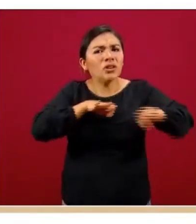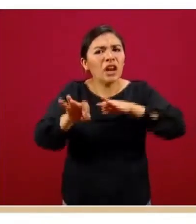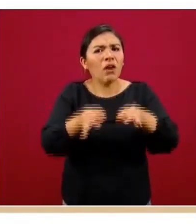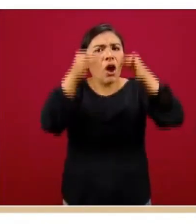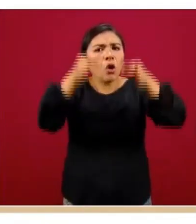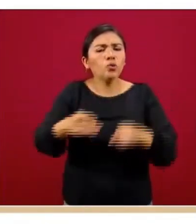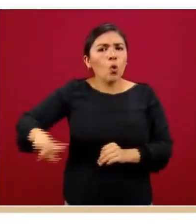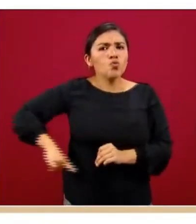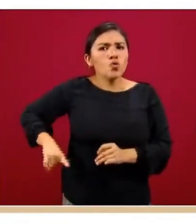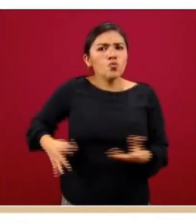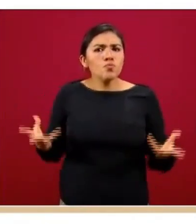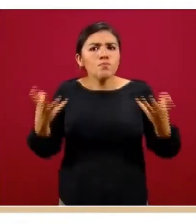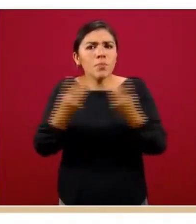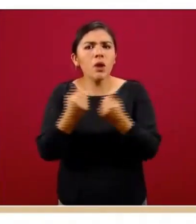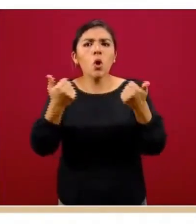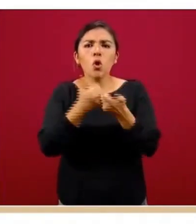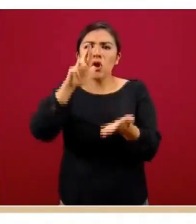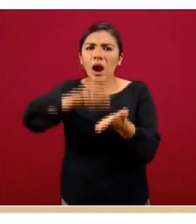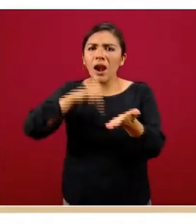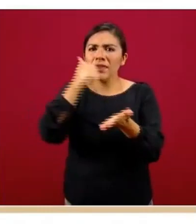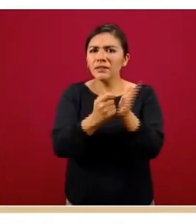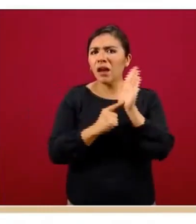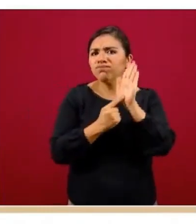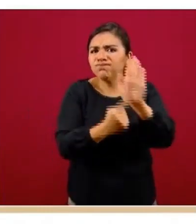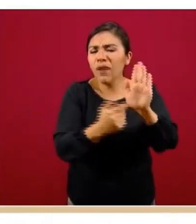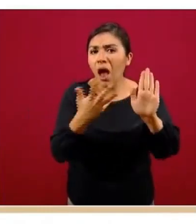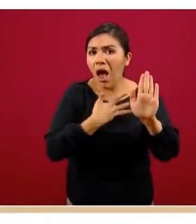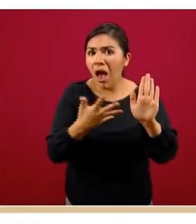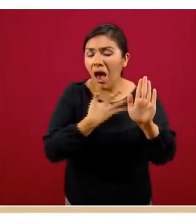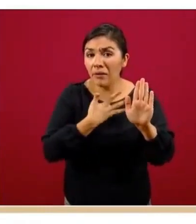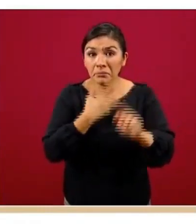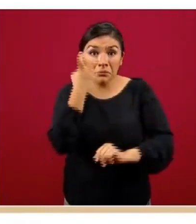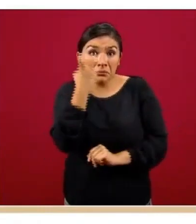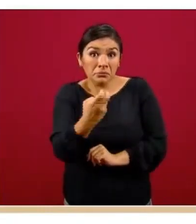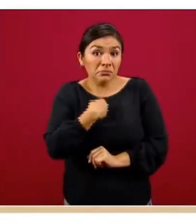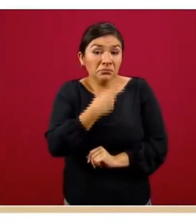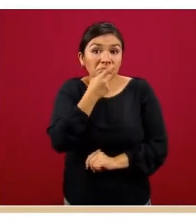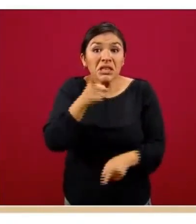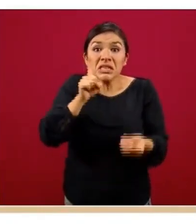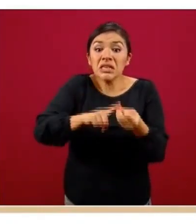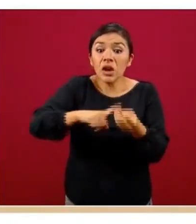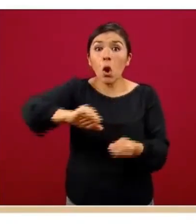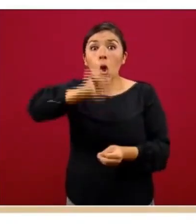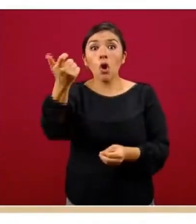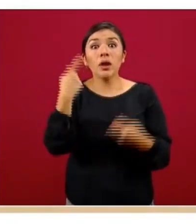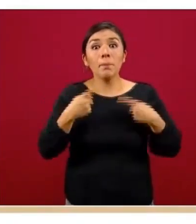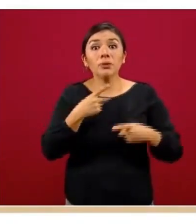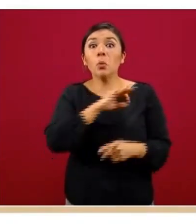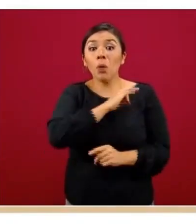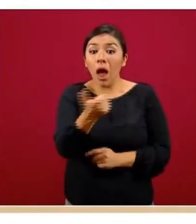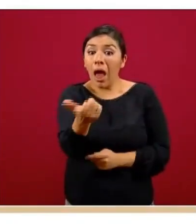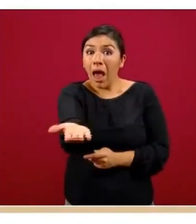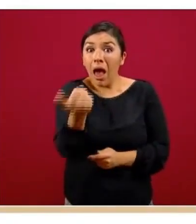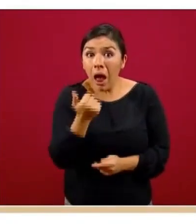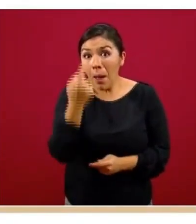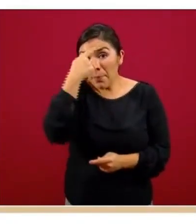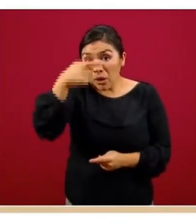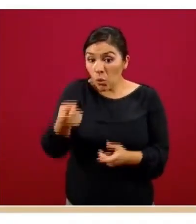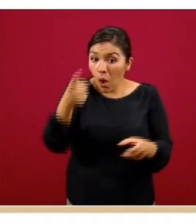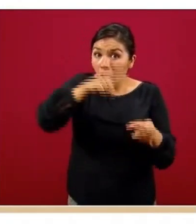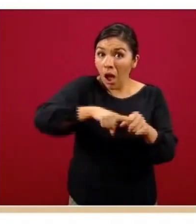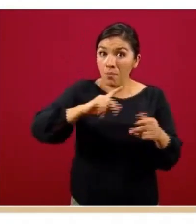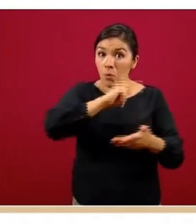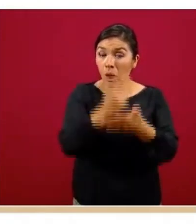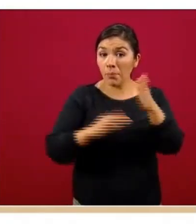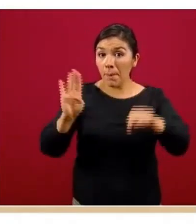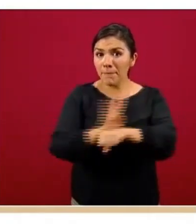de la Nación que están identificados y decirles que nadie puede pedirles dinero para participar en los programas